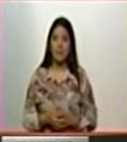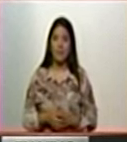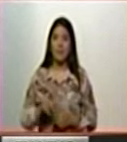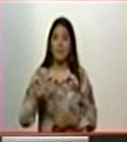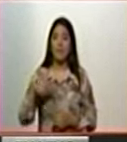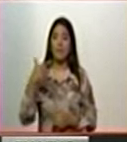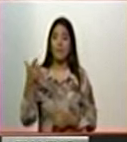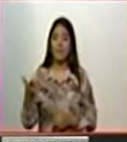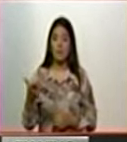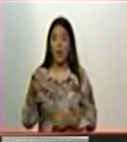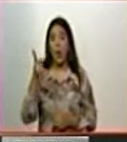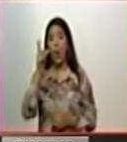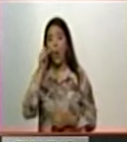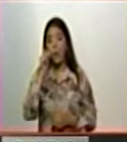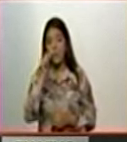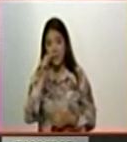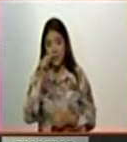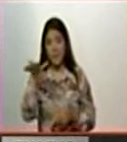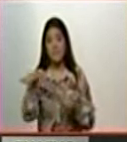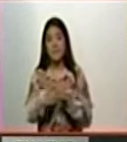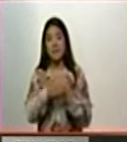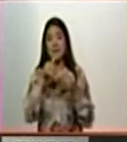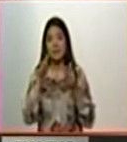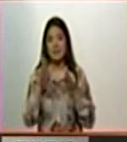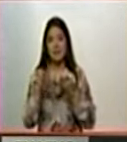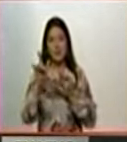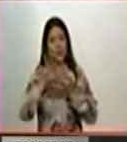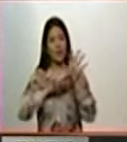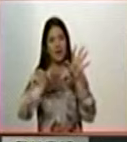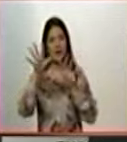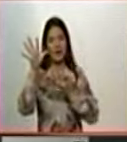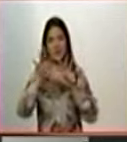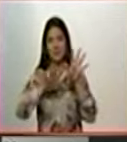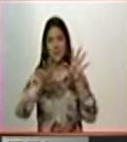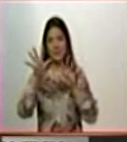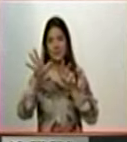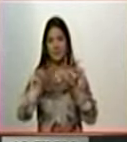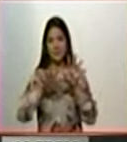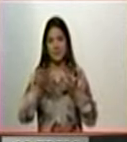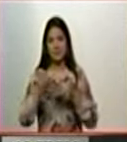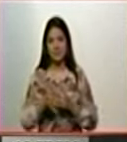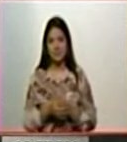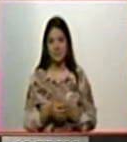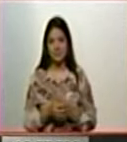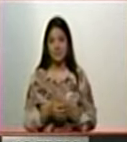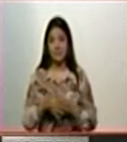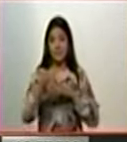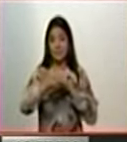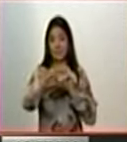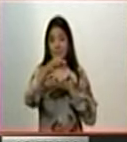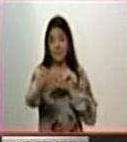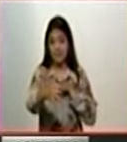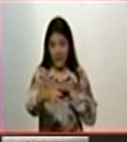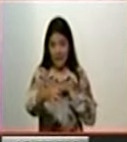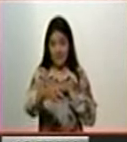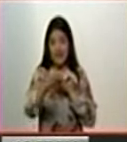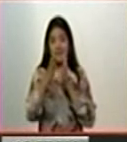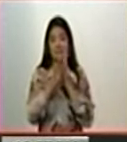Excelentísimo Camilo González, ministro de Relaciones Exteriores de San Vicente y las